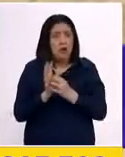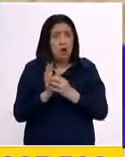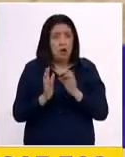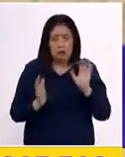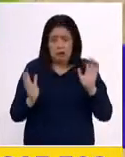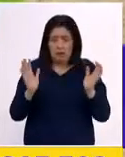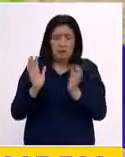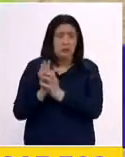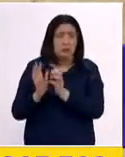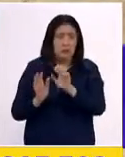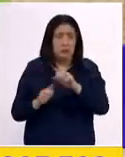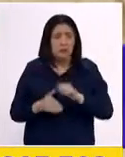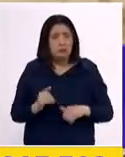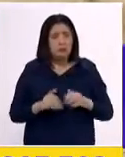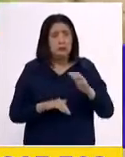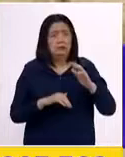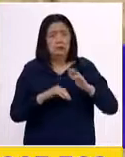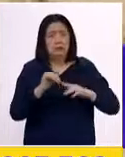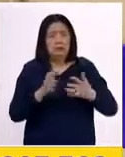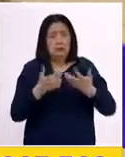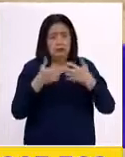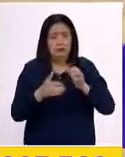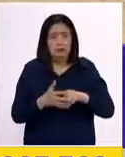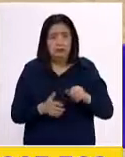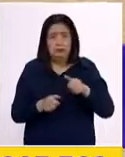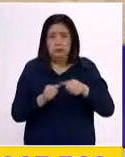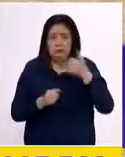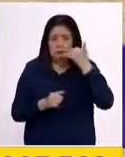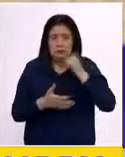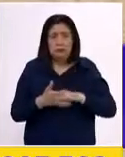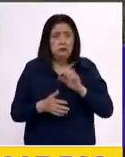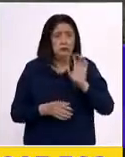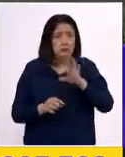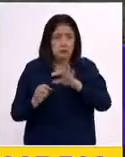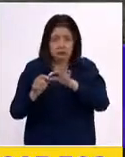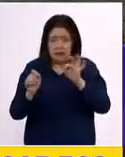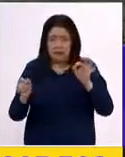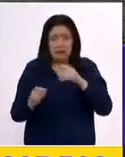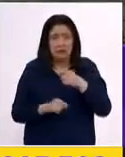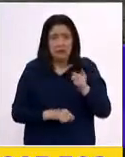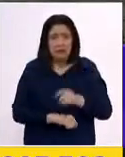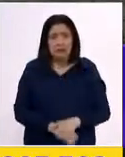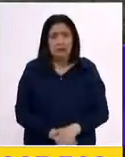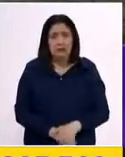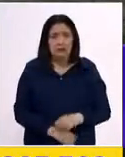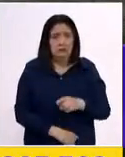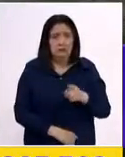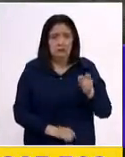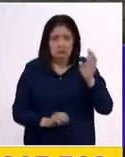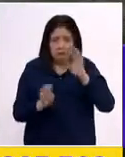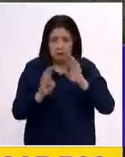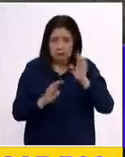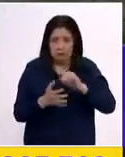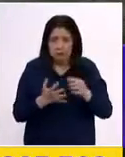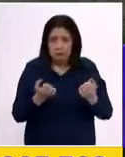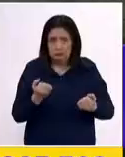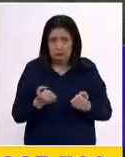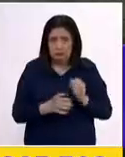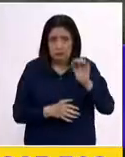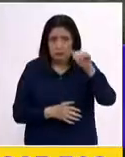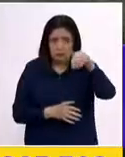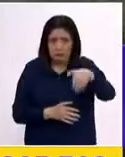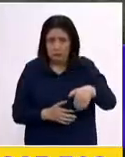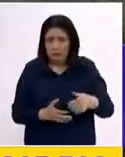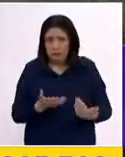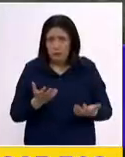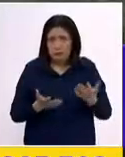logos de constructora Huacas, tenía nuestros números telefónicos, toditos lo sacaron. Preocupados porque la retroexcavadora llegue